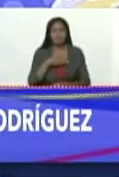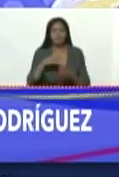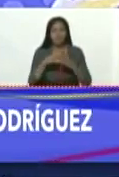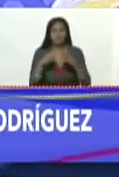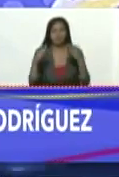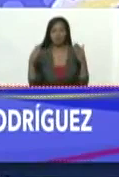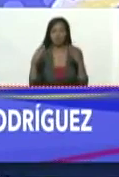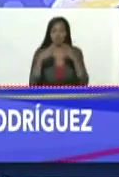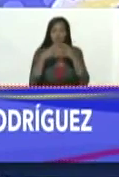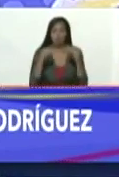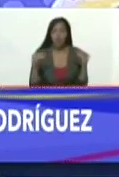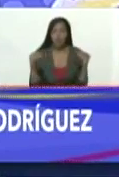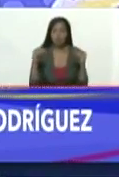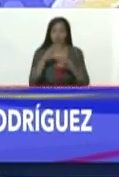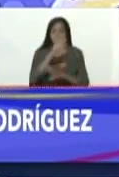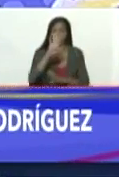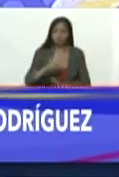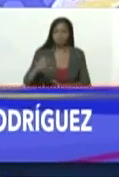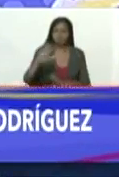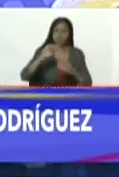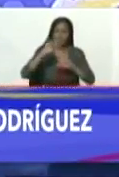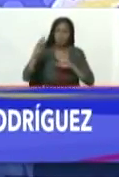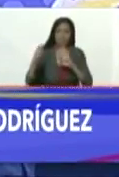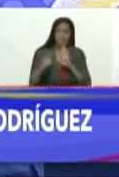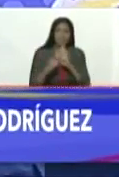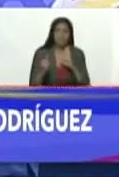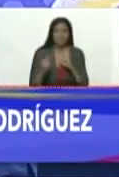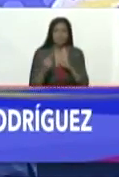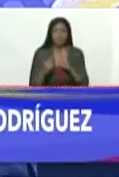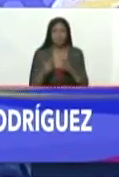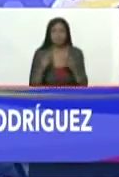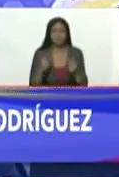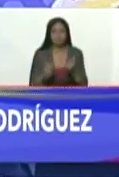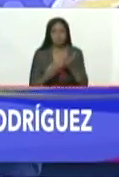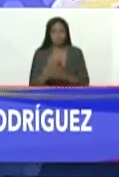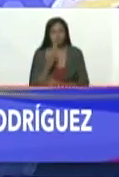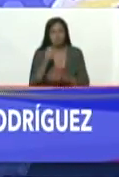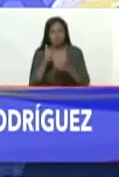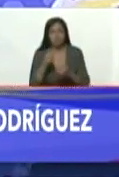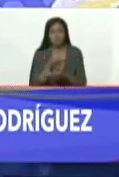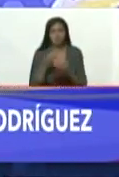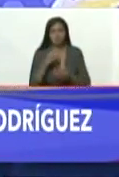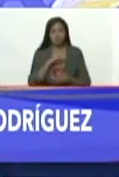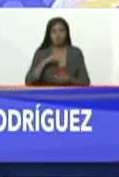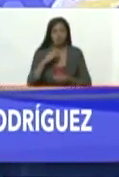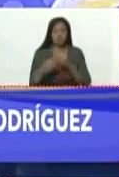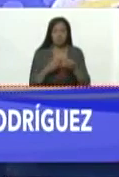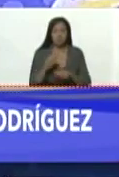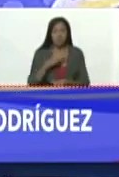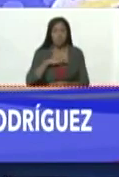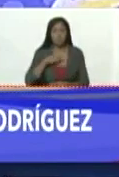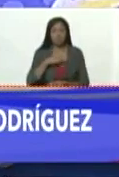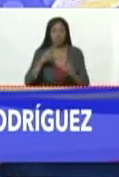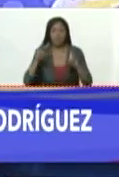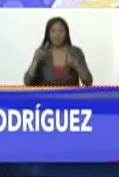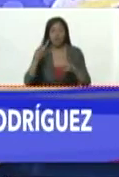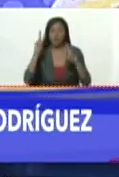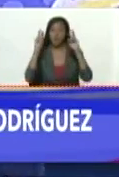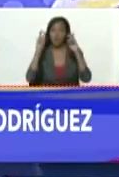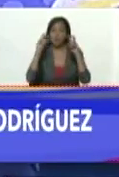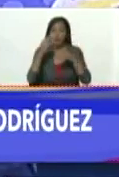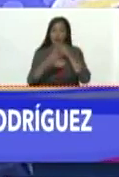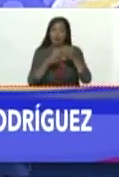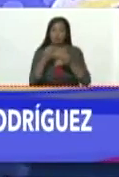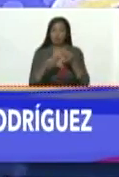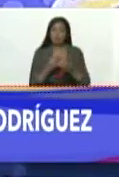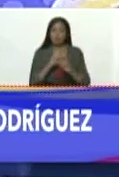misiones, todas están en pleno funcionamiento. Hemos creado nuevas misiones, inclusive,